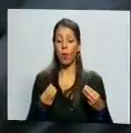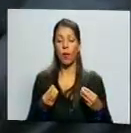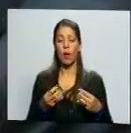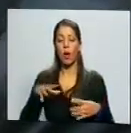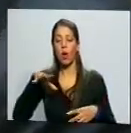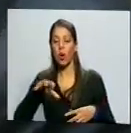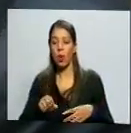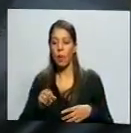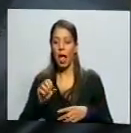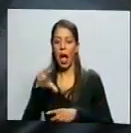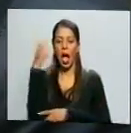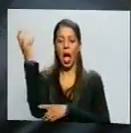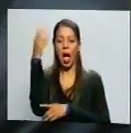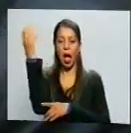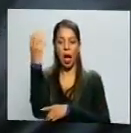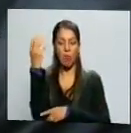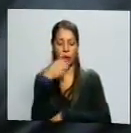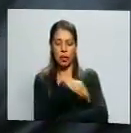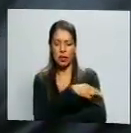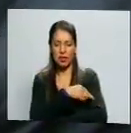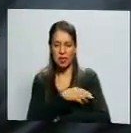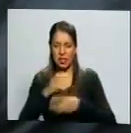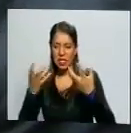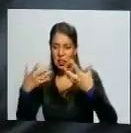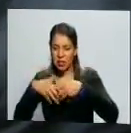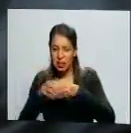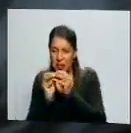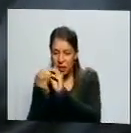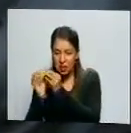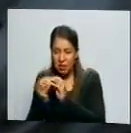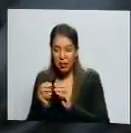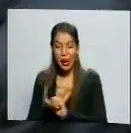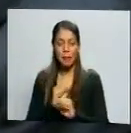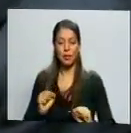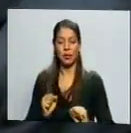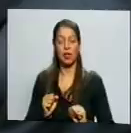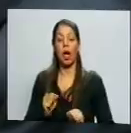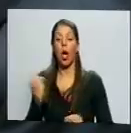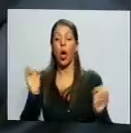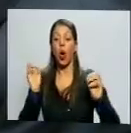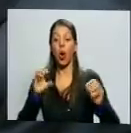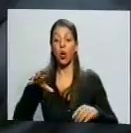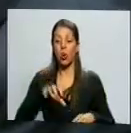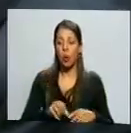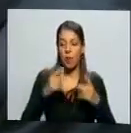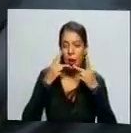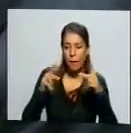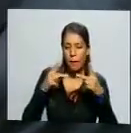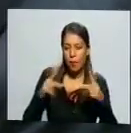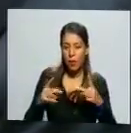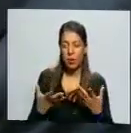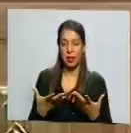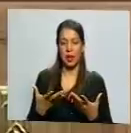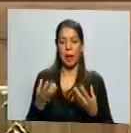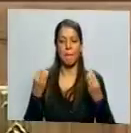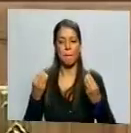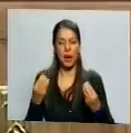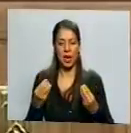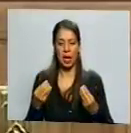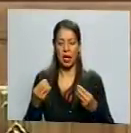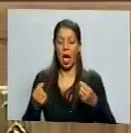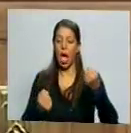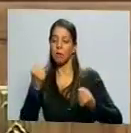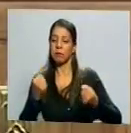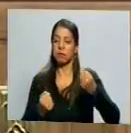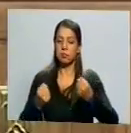repuestos de las ambulancias. Parte del tema tiene que ver con las capacidades de compras públicas del Estado para que las patrullas estén